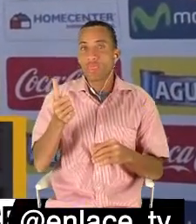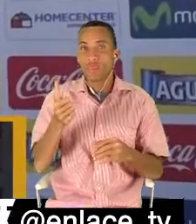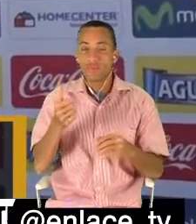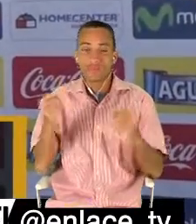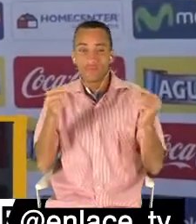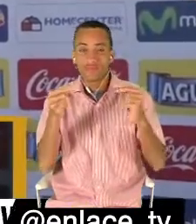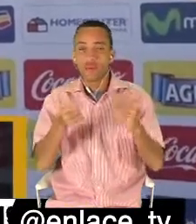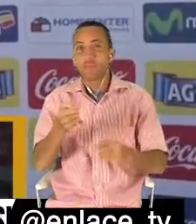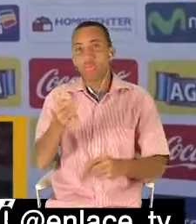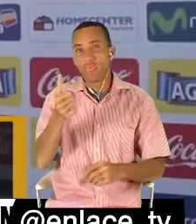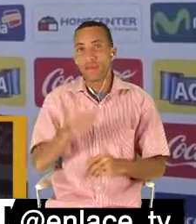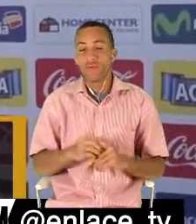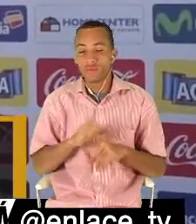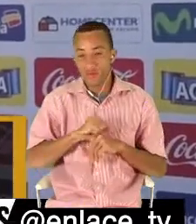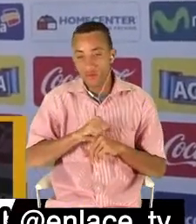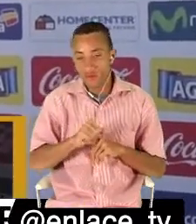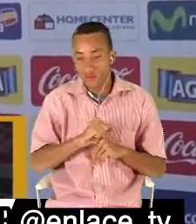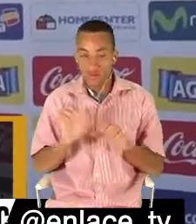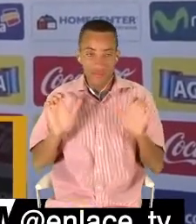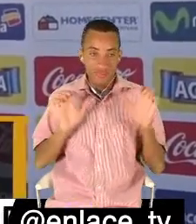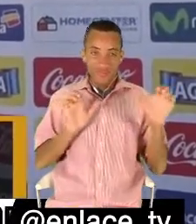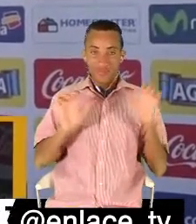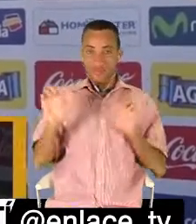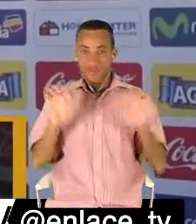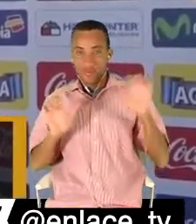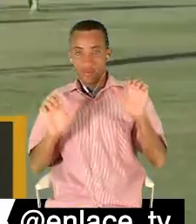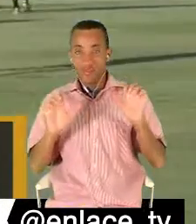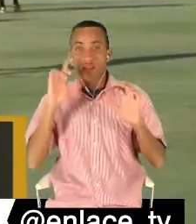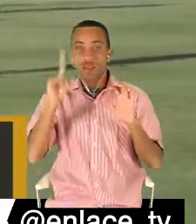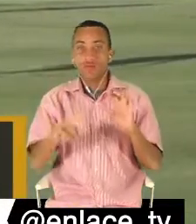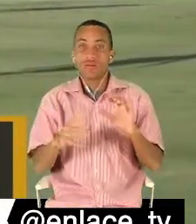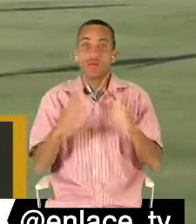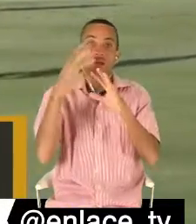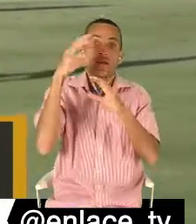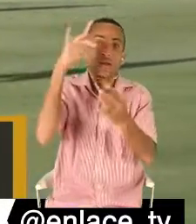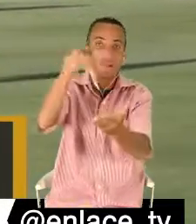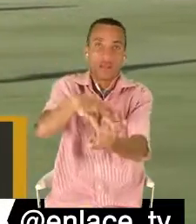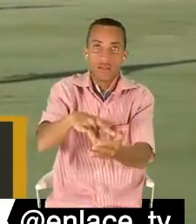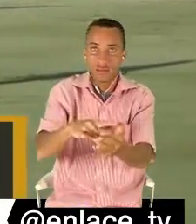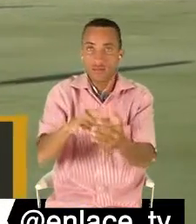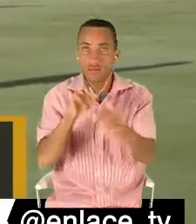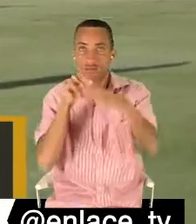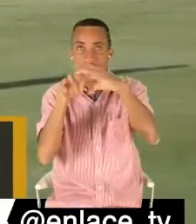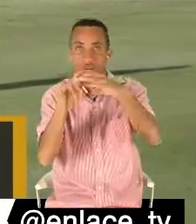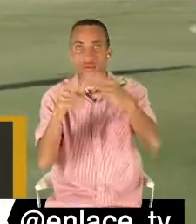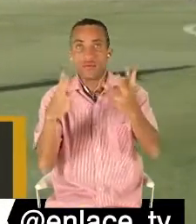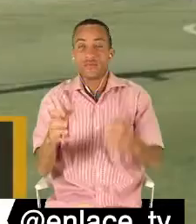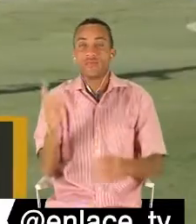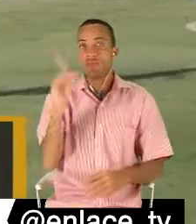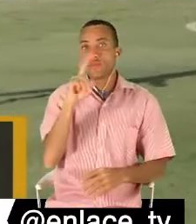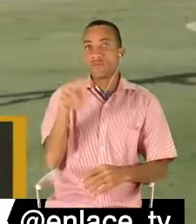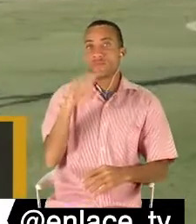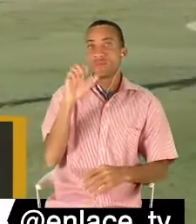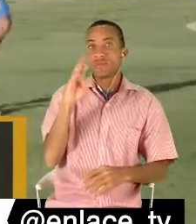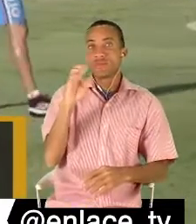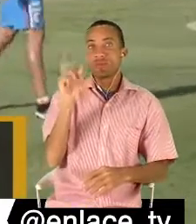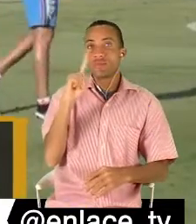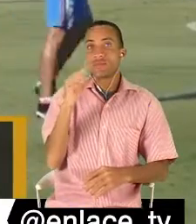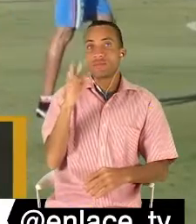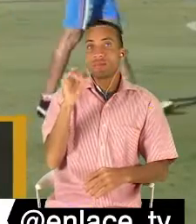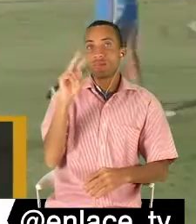cosas, parte defensiva, parte ofensiva, y yo creo que hoy le sacamos un muy buen provecho a la tarde. Sebastián Pérez, por su parte, habló del sentimiento por